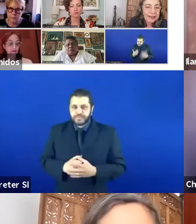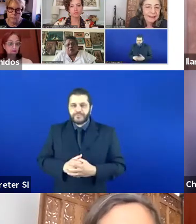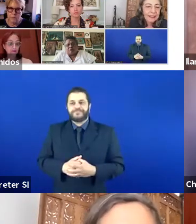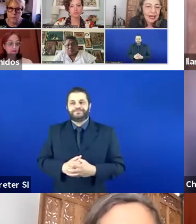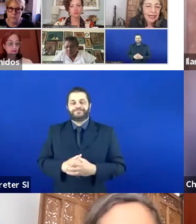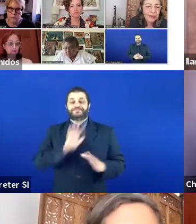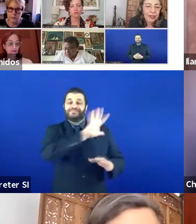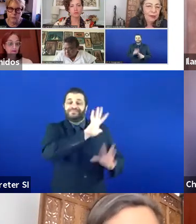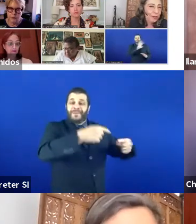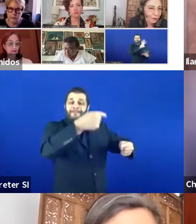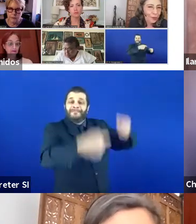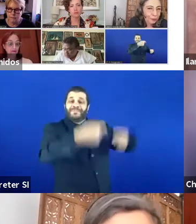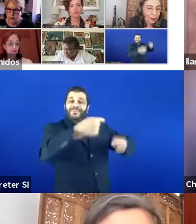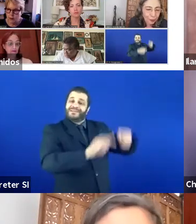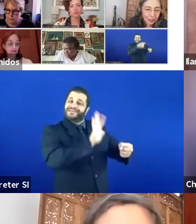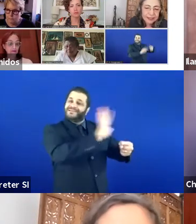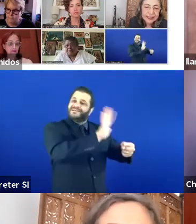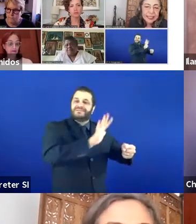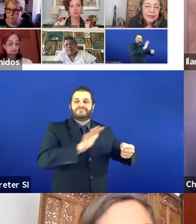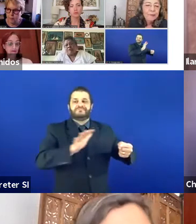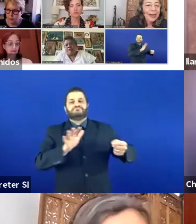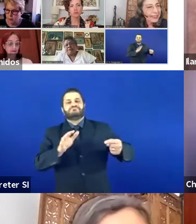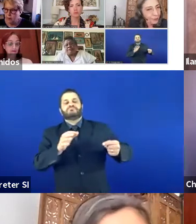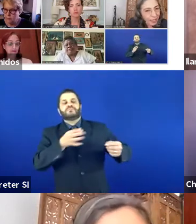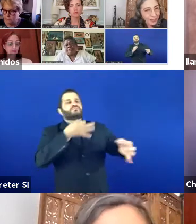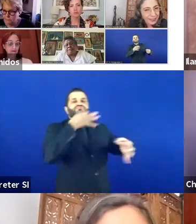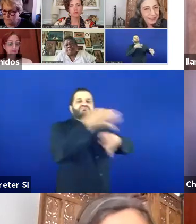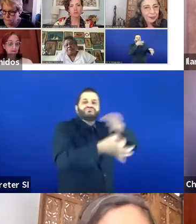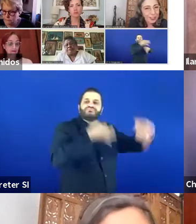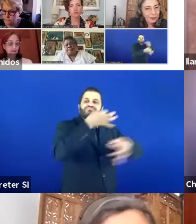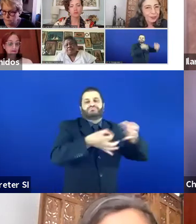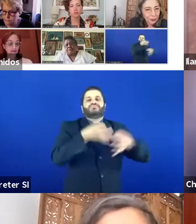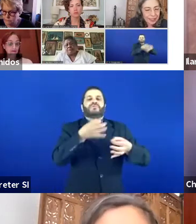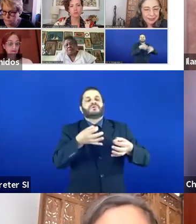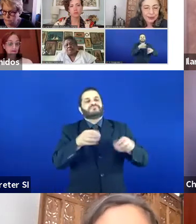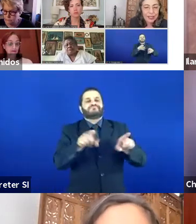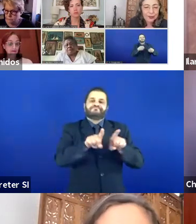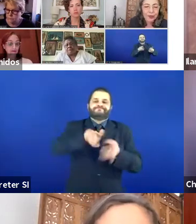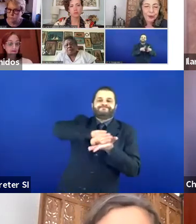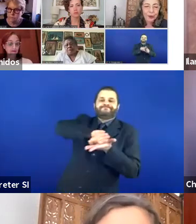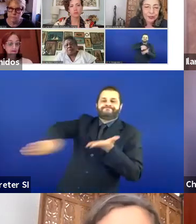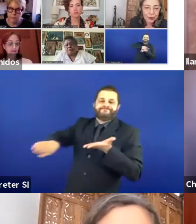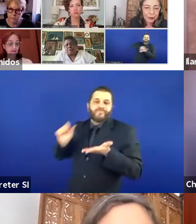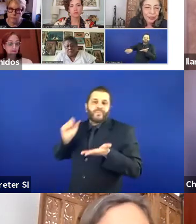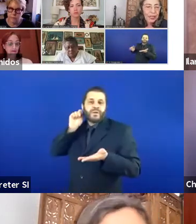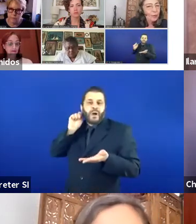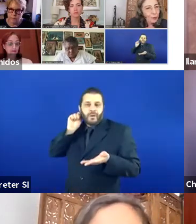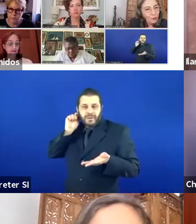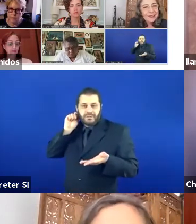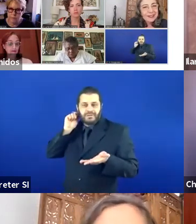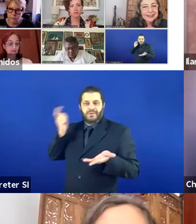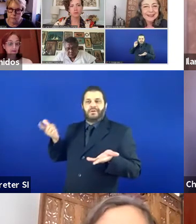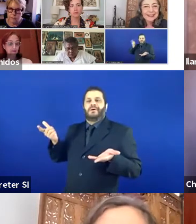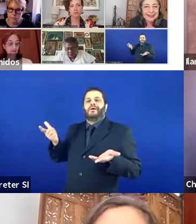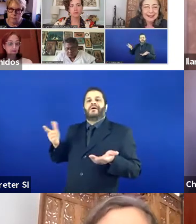avances en los derechos humanos de las mujeres, particularmente los derechos sexuales y los derechos reproductivos. Muchas